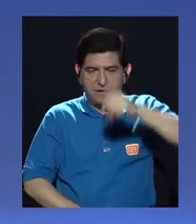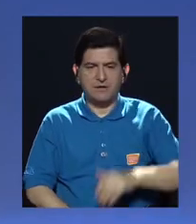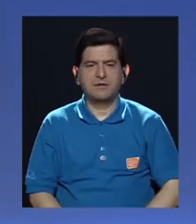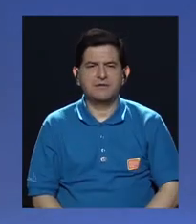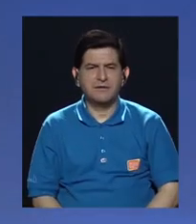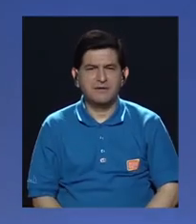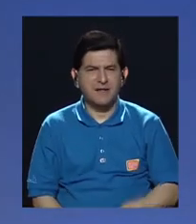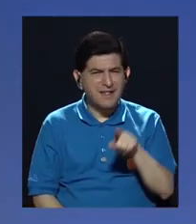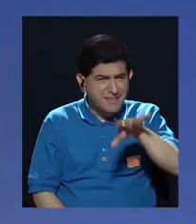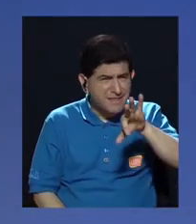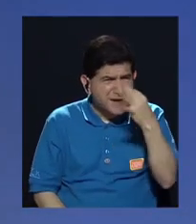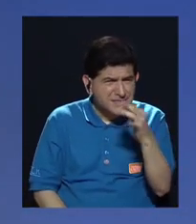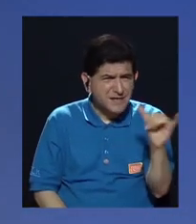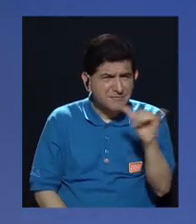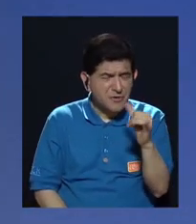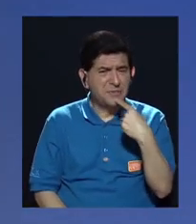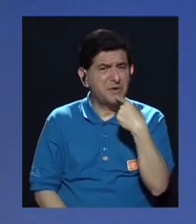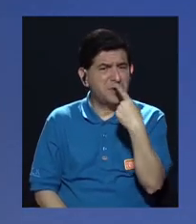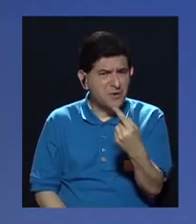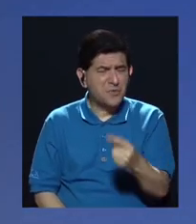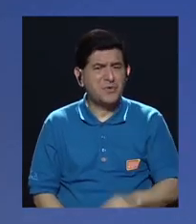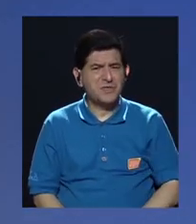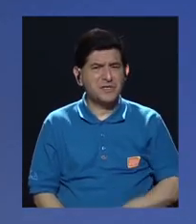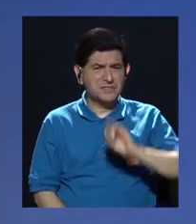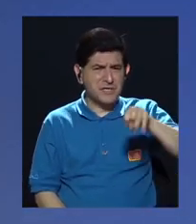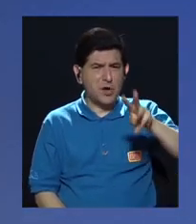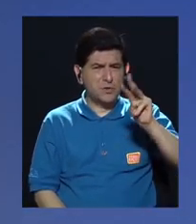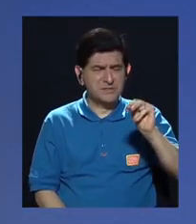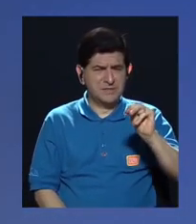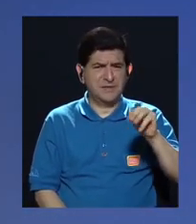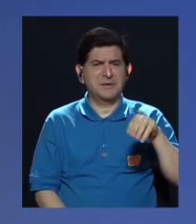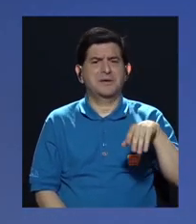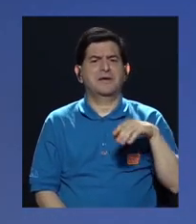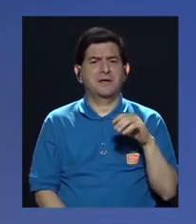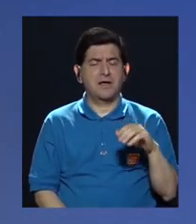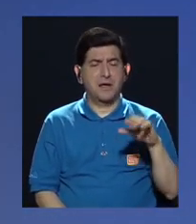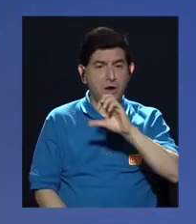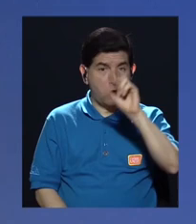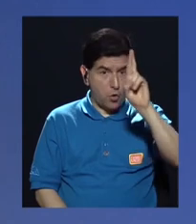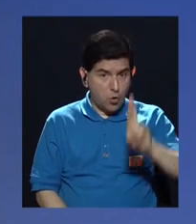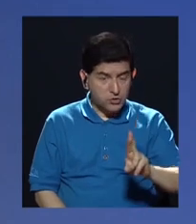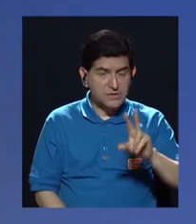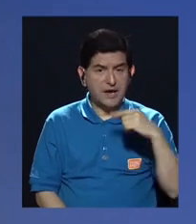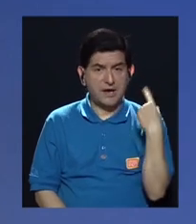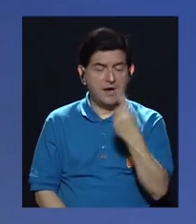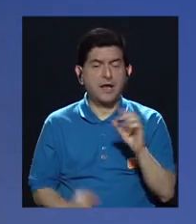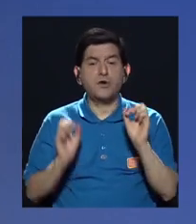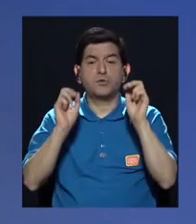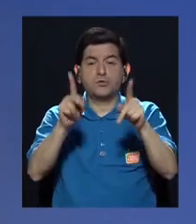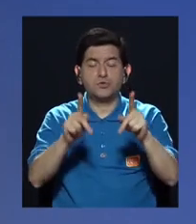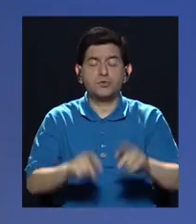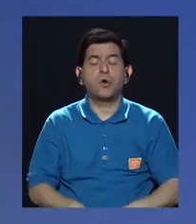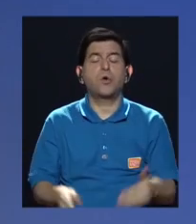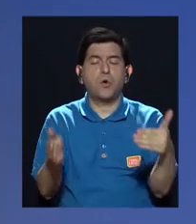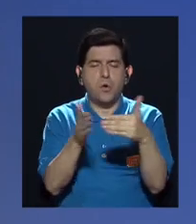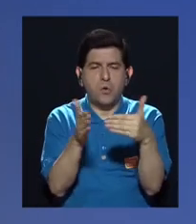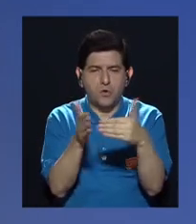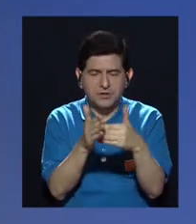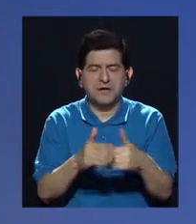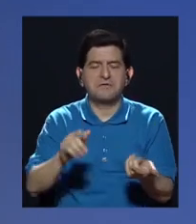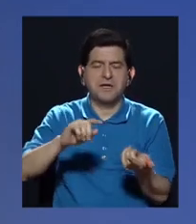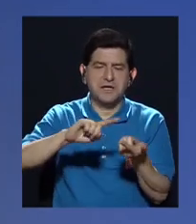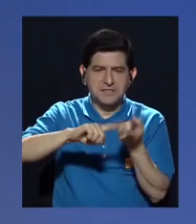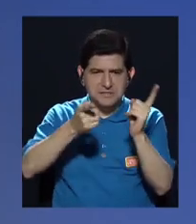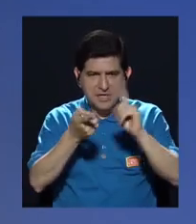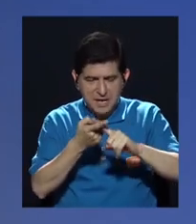Manuel, fue así, como nos dice don José Martí, que esa Costa Rica no solamente fue la posibilidad de encontrarse de